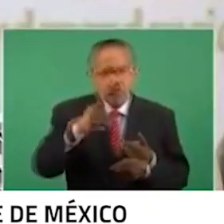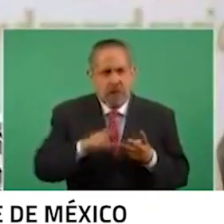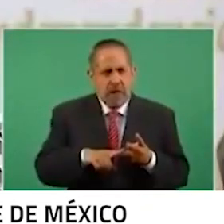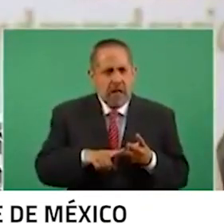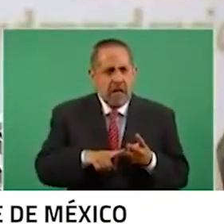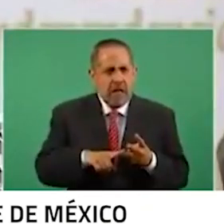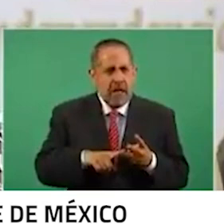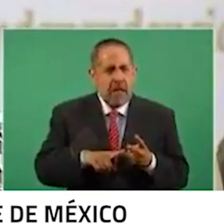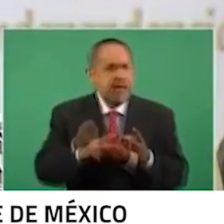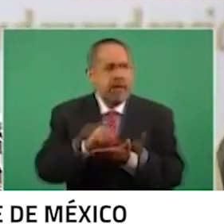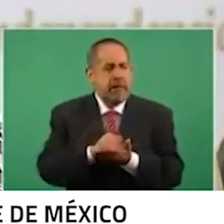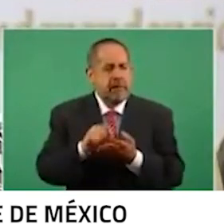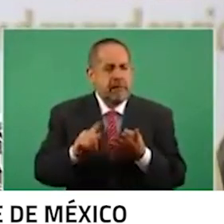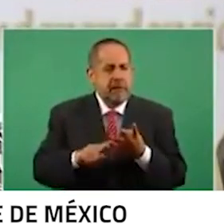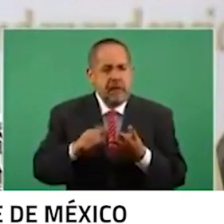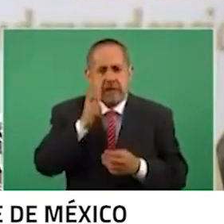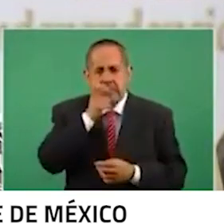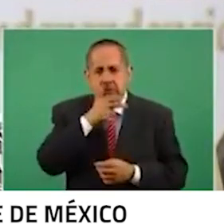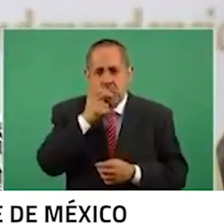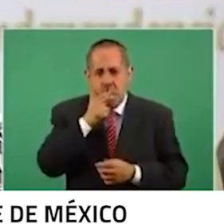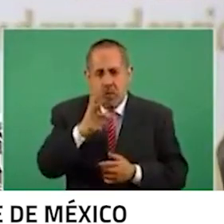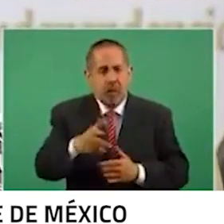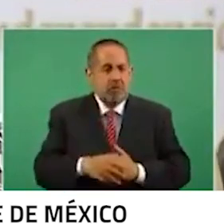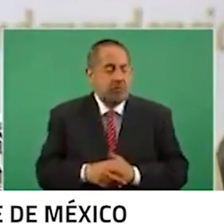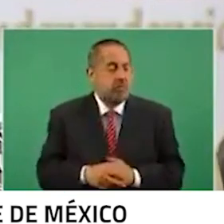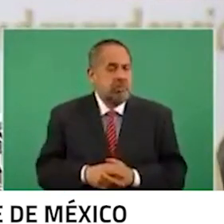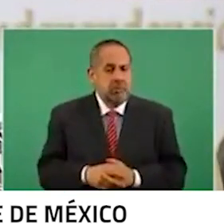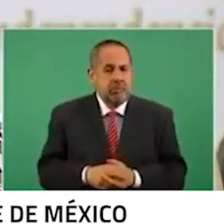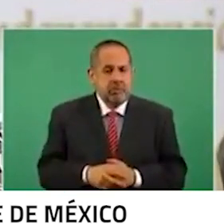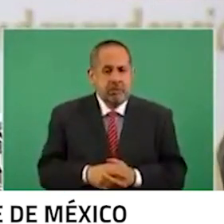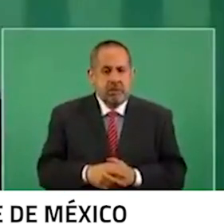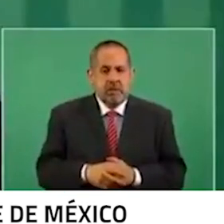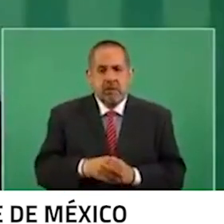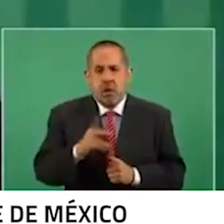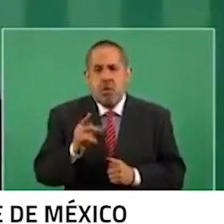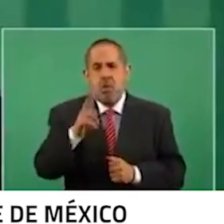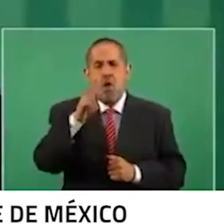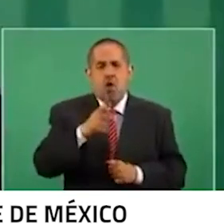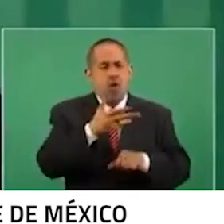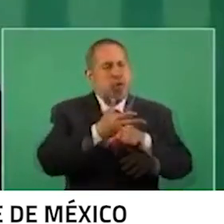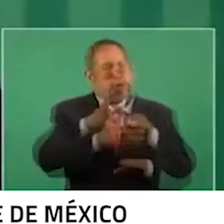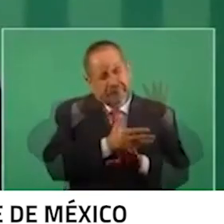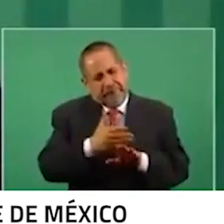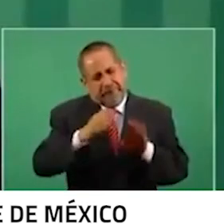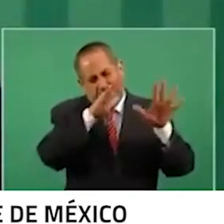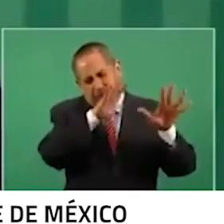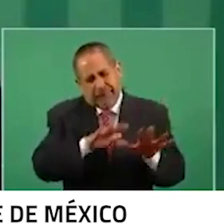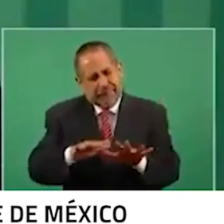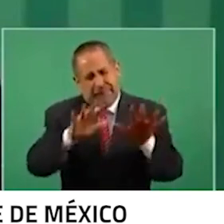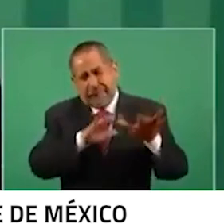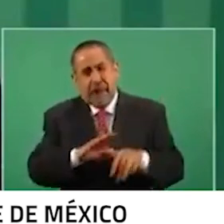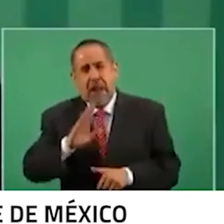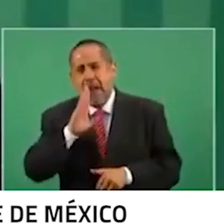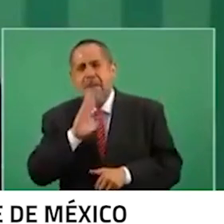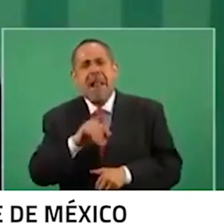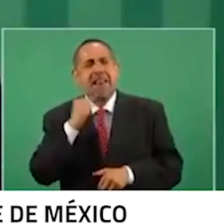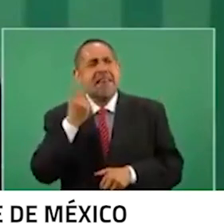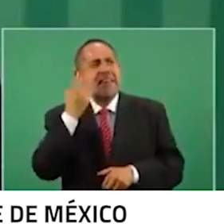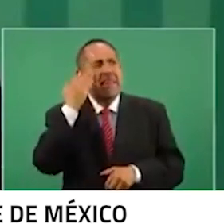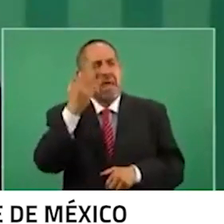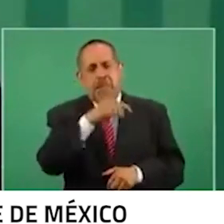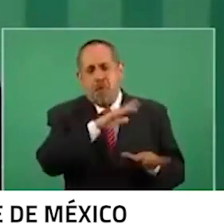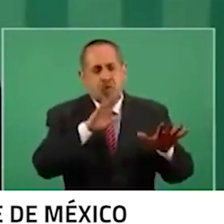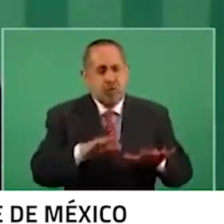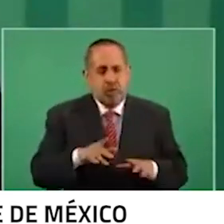tamaulipas y chihuahua es por la tormenta invernal por el mal tiempo ya